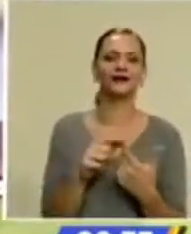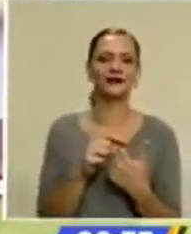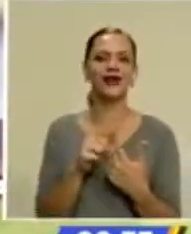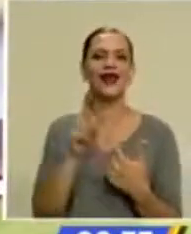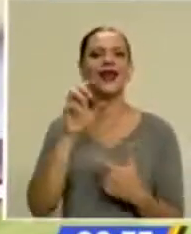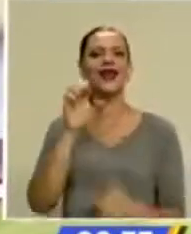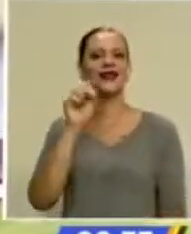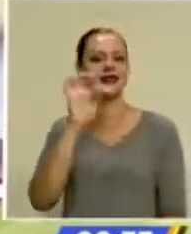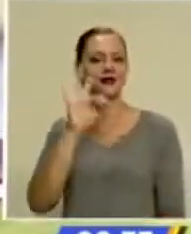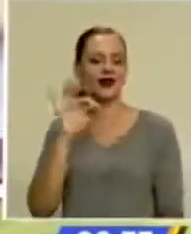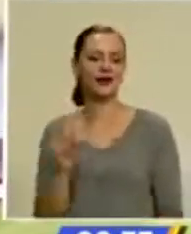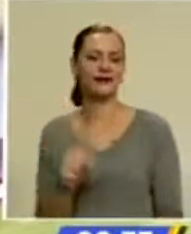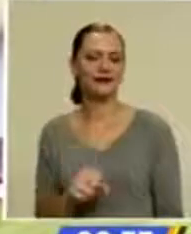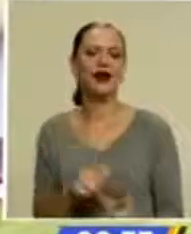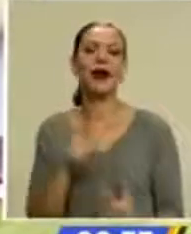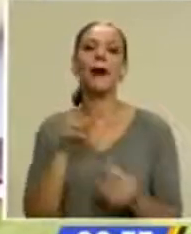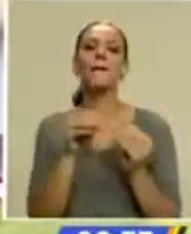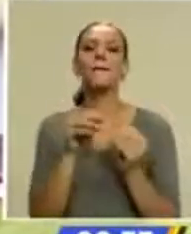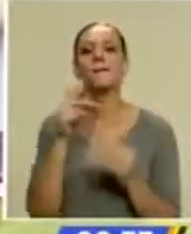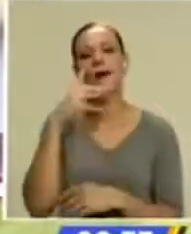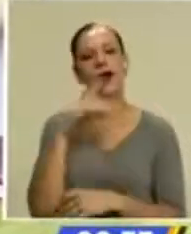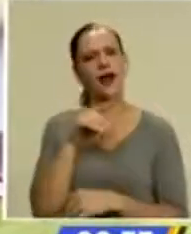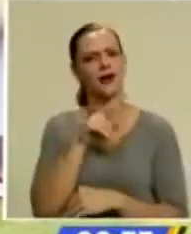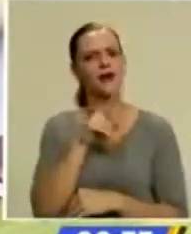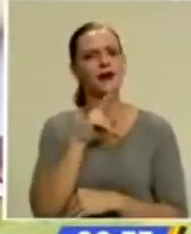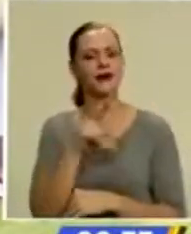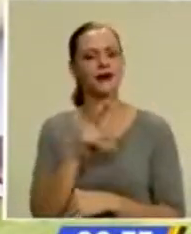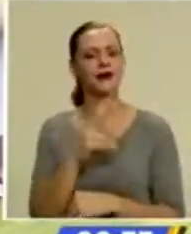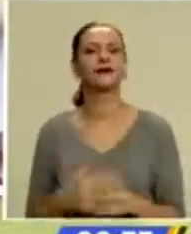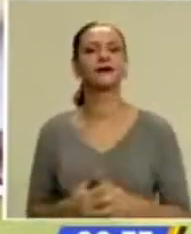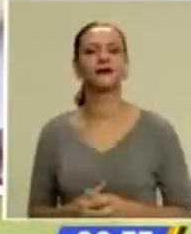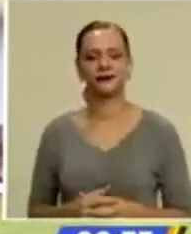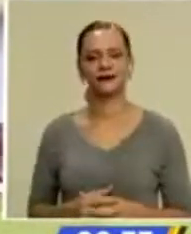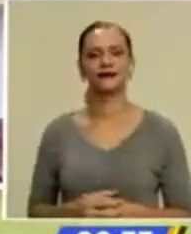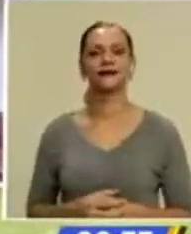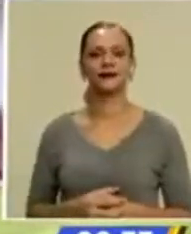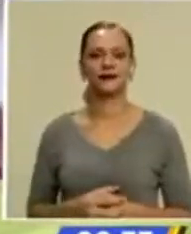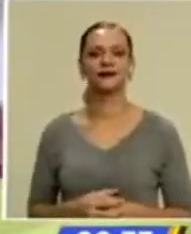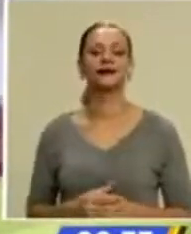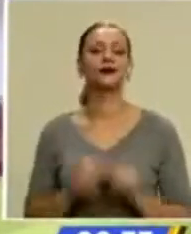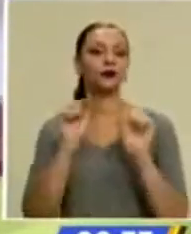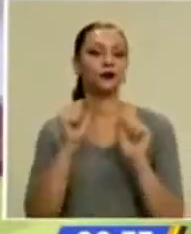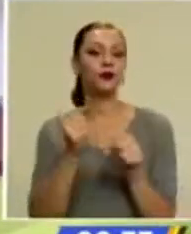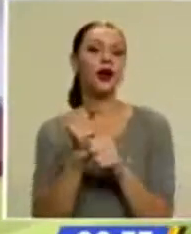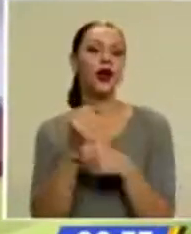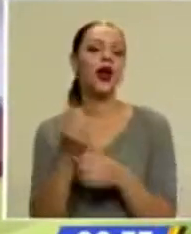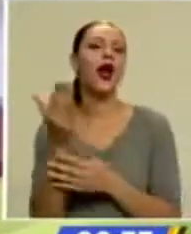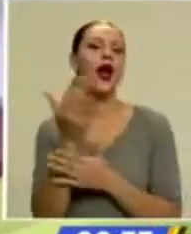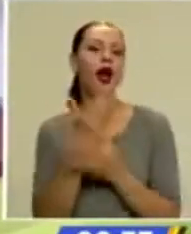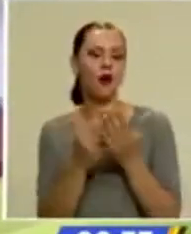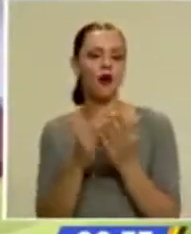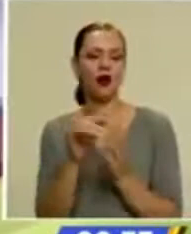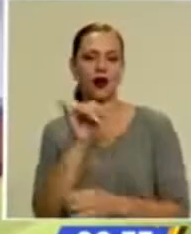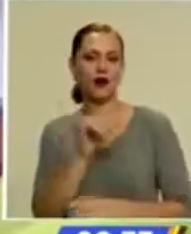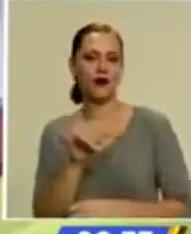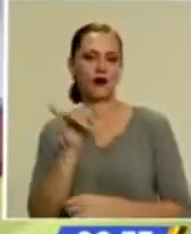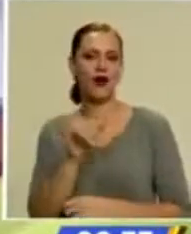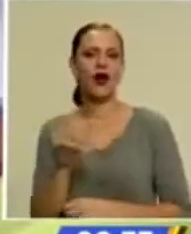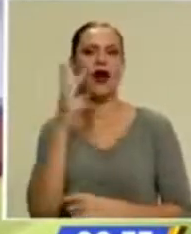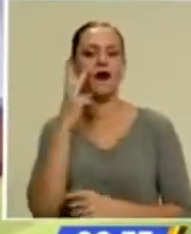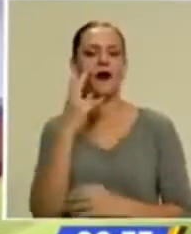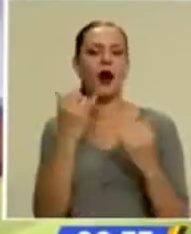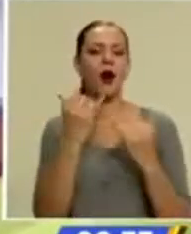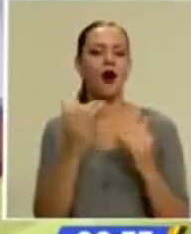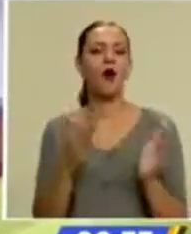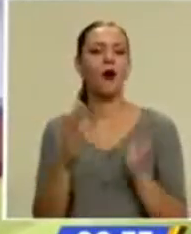era Stephanie. Ajá. Stephanie se parece más a él, ¿verdad? A ella. Sí, ¿ves? Ajá. Podemos hacer algunas que son iguales. Ajá. Vamos a ver